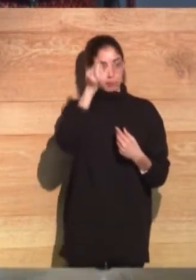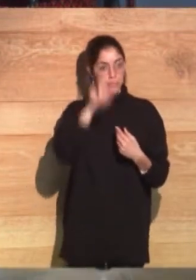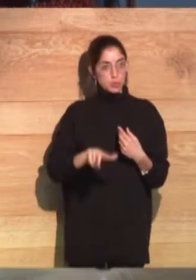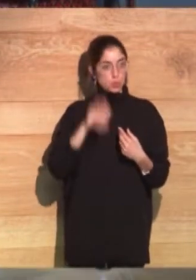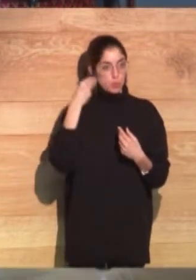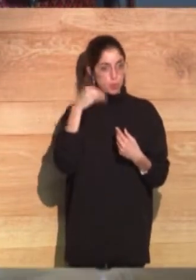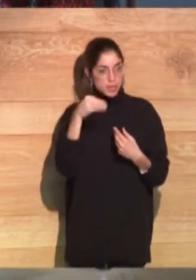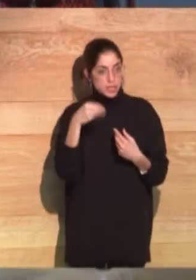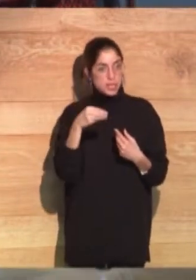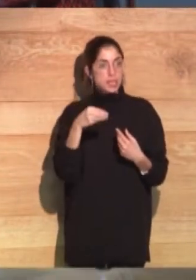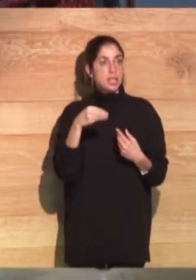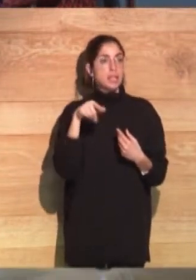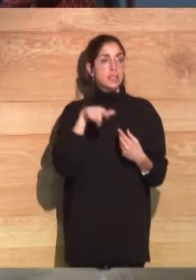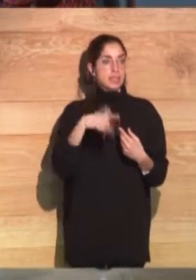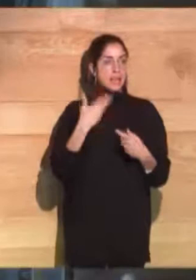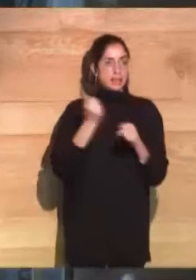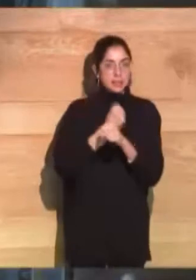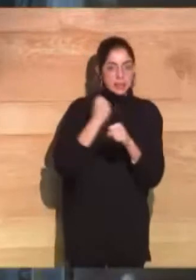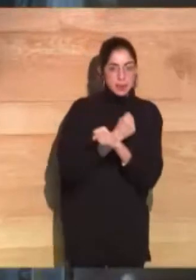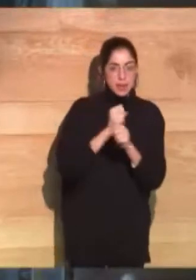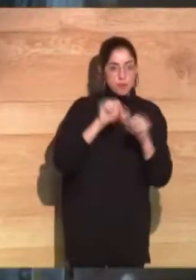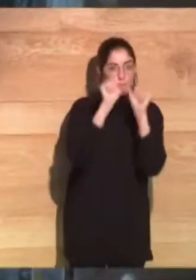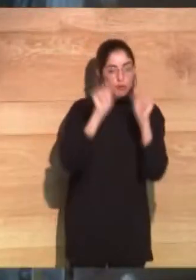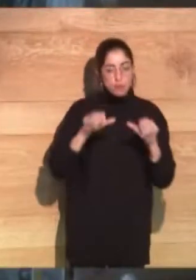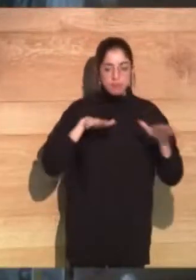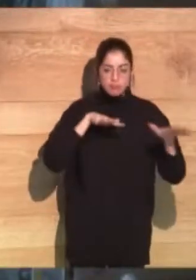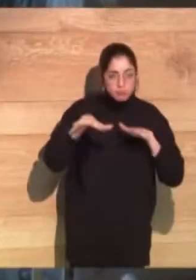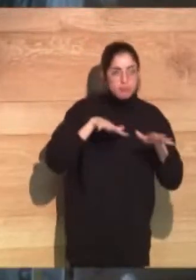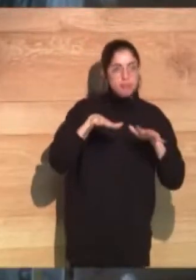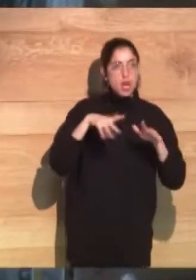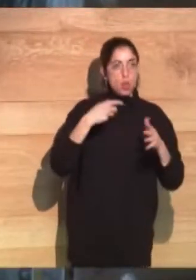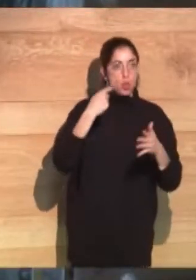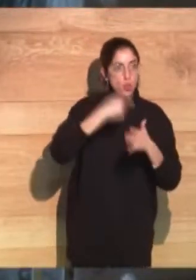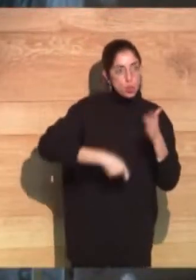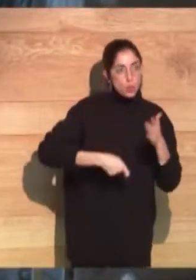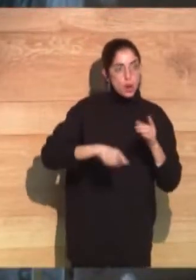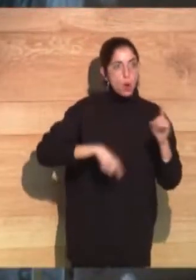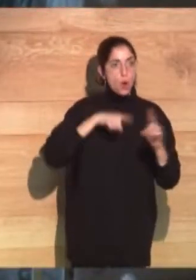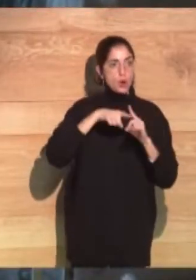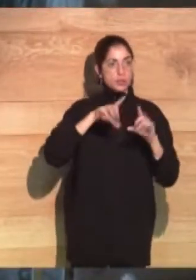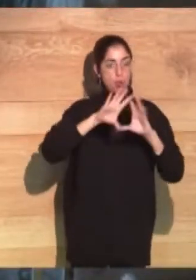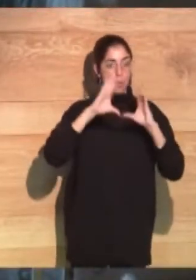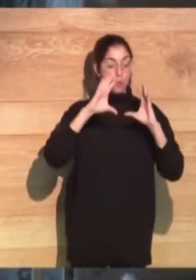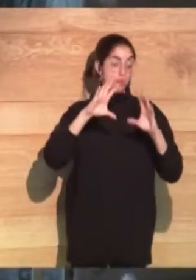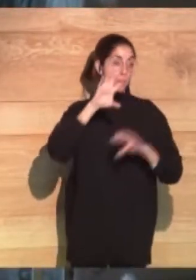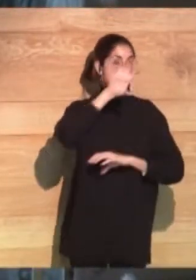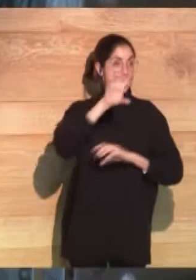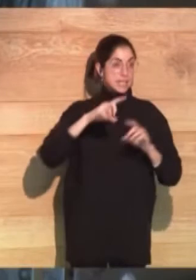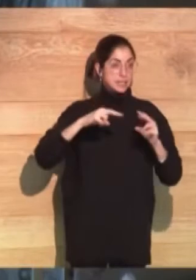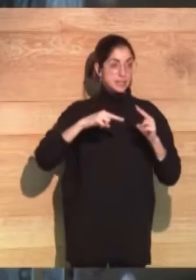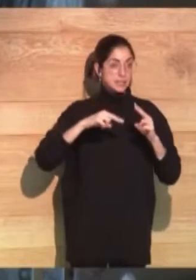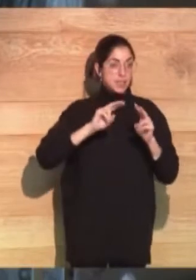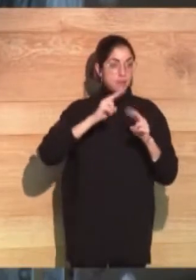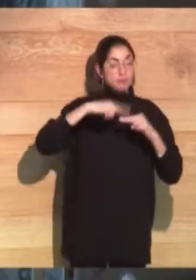que trabajar de una manera muy activa en la reconstrucción del país. ¿Qué le viene a la